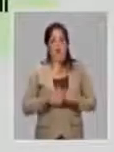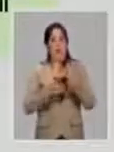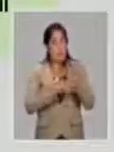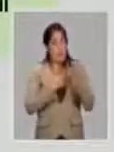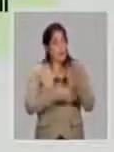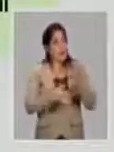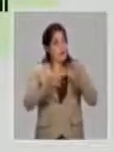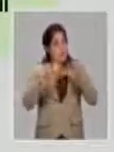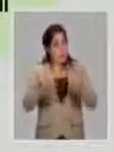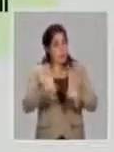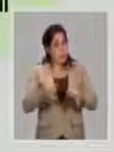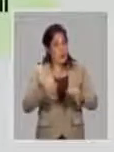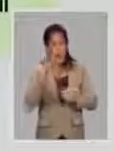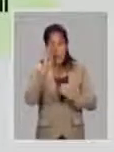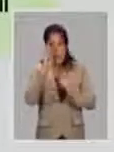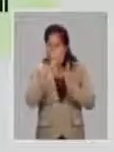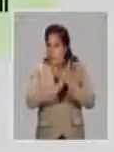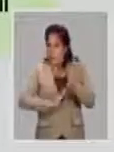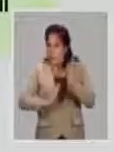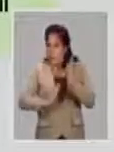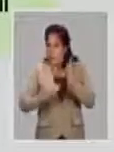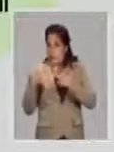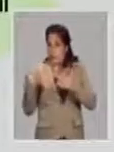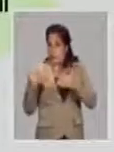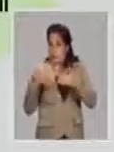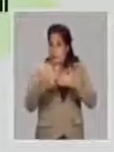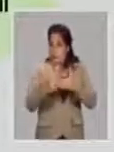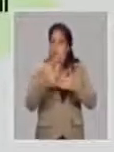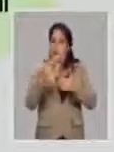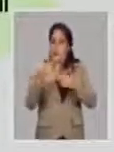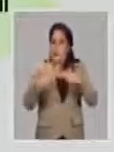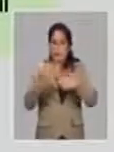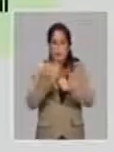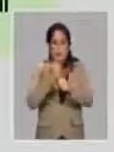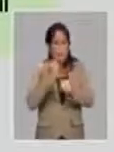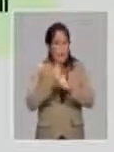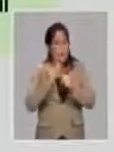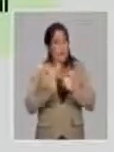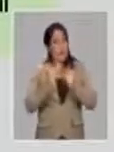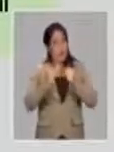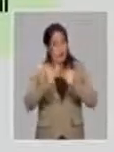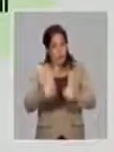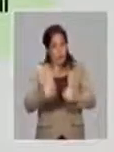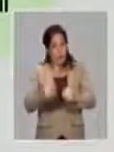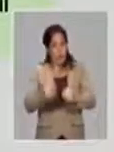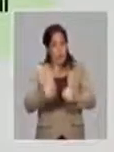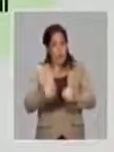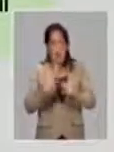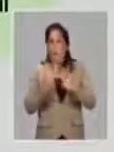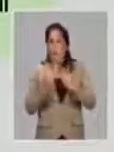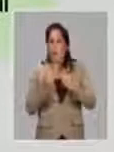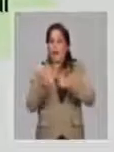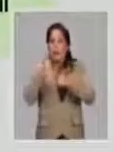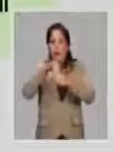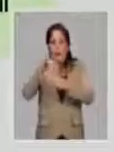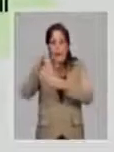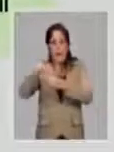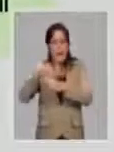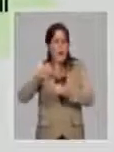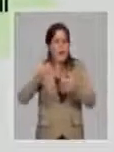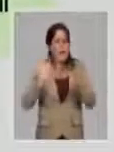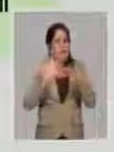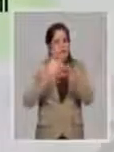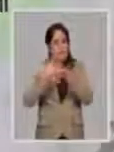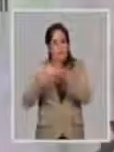sea que realmente en solo 3 meses se ha hecho un trabajo muy intenso, fruto de la integración